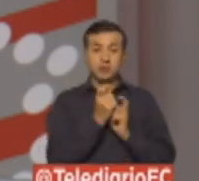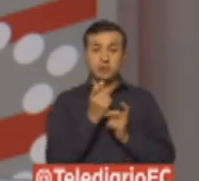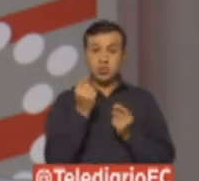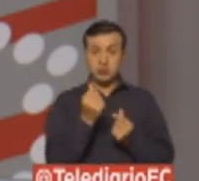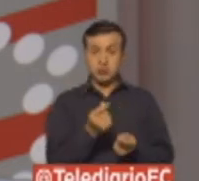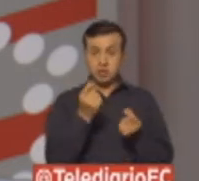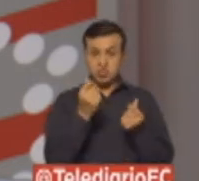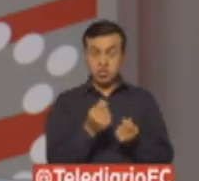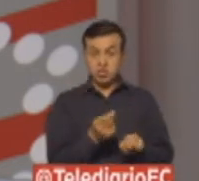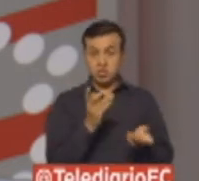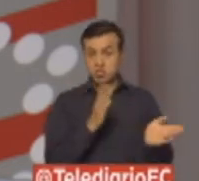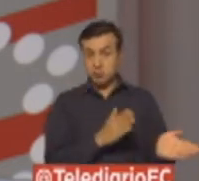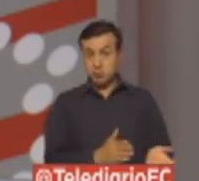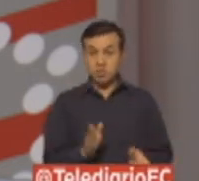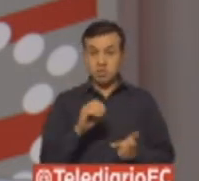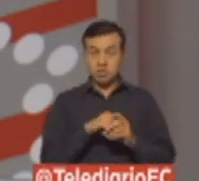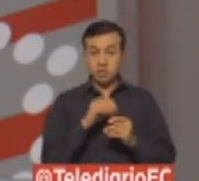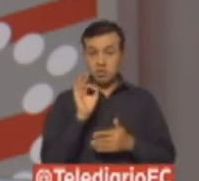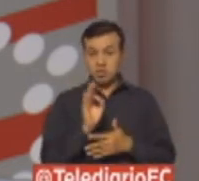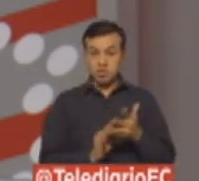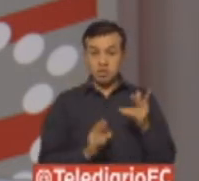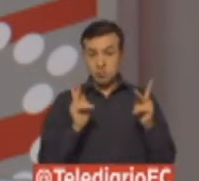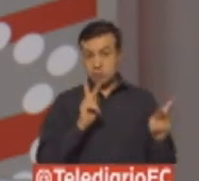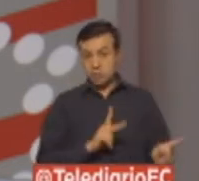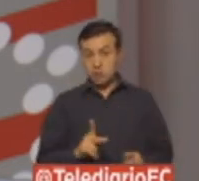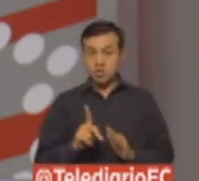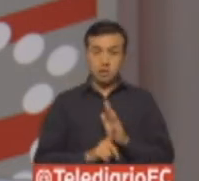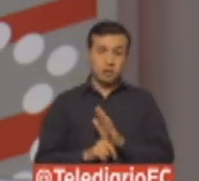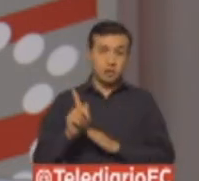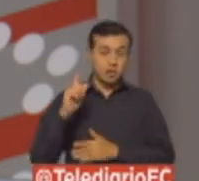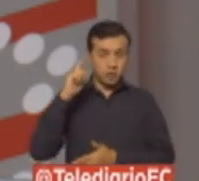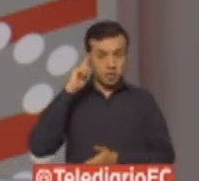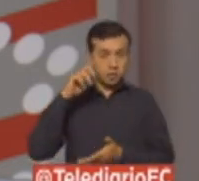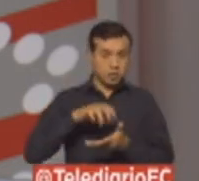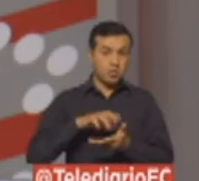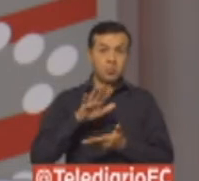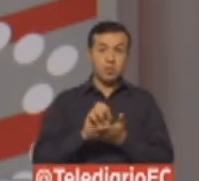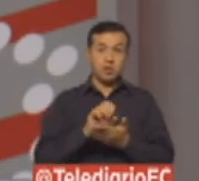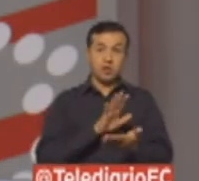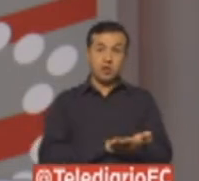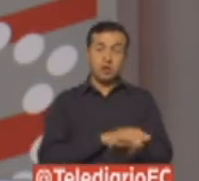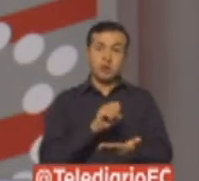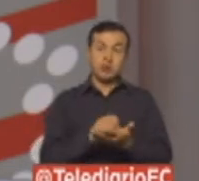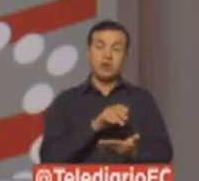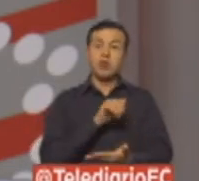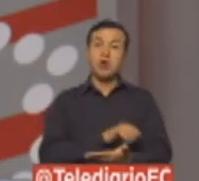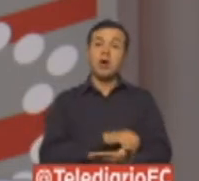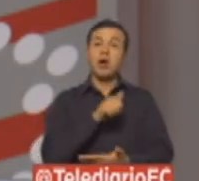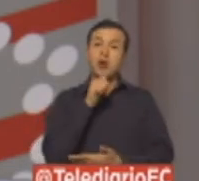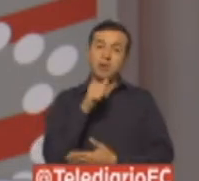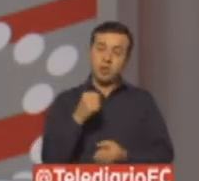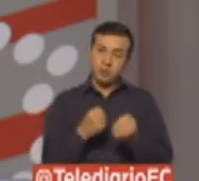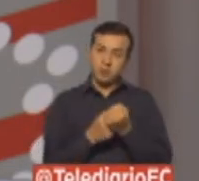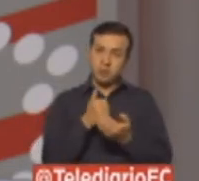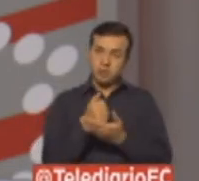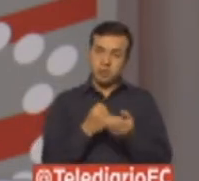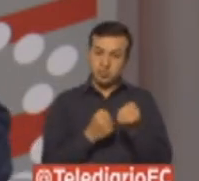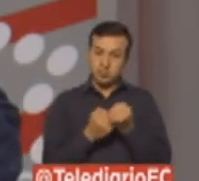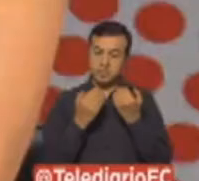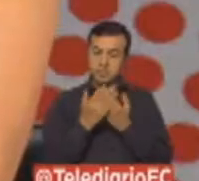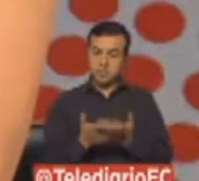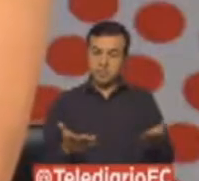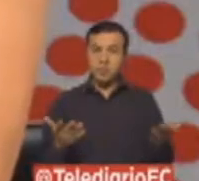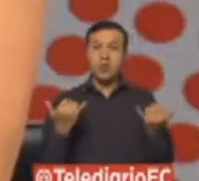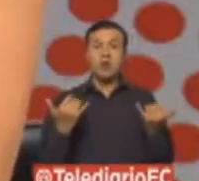van a invertir incluyen eso dentro de sus planes de desarrollo y el gobierno a través de proyectos como agua para todos como pudiera para lan cando también se escuela